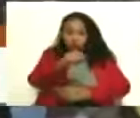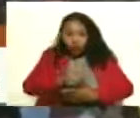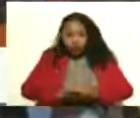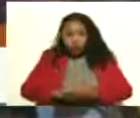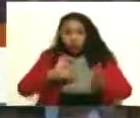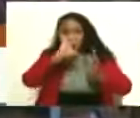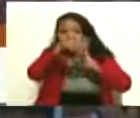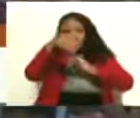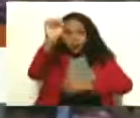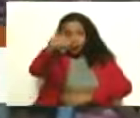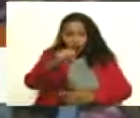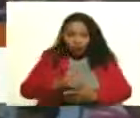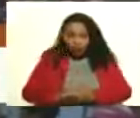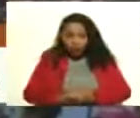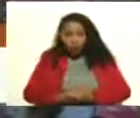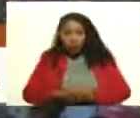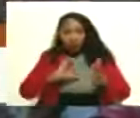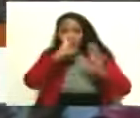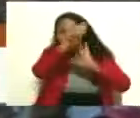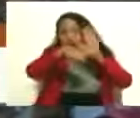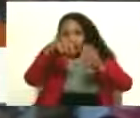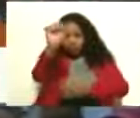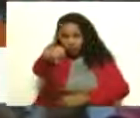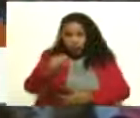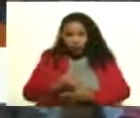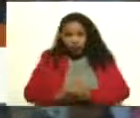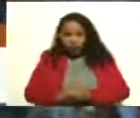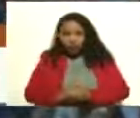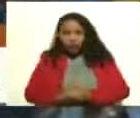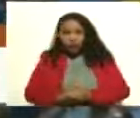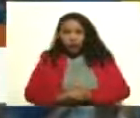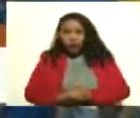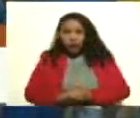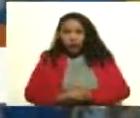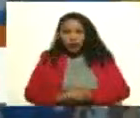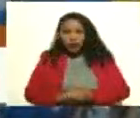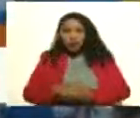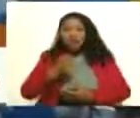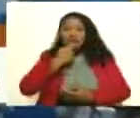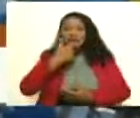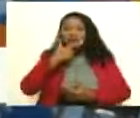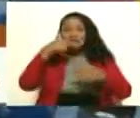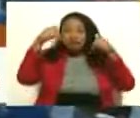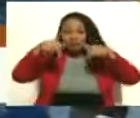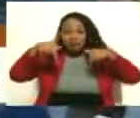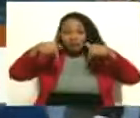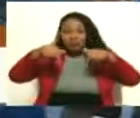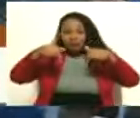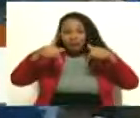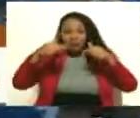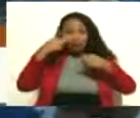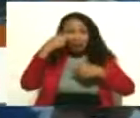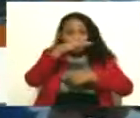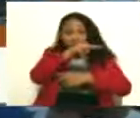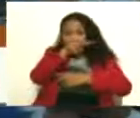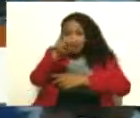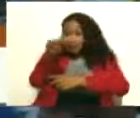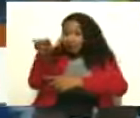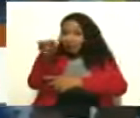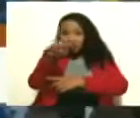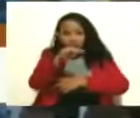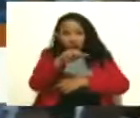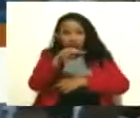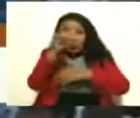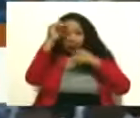veces! ¡Cinco veces! ¡Cinco veces! Qué bonito estar acá y